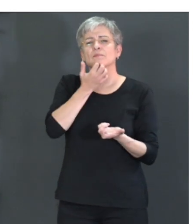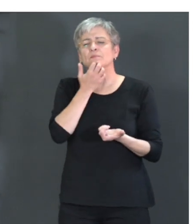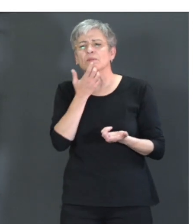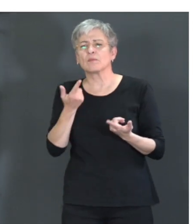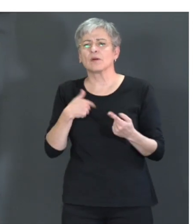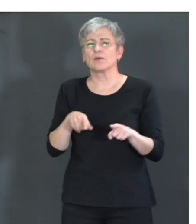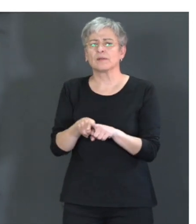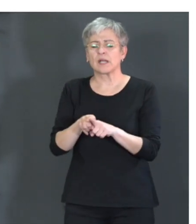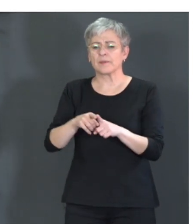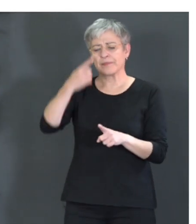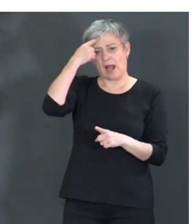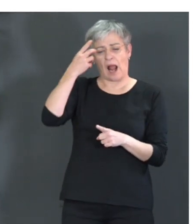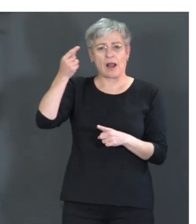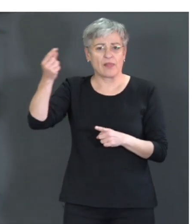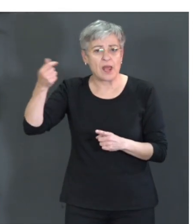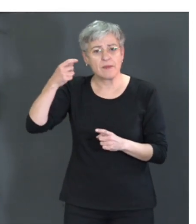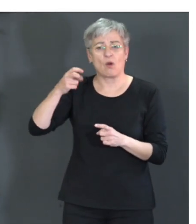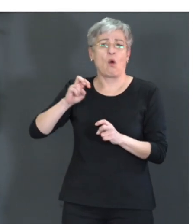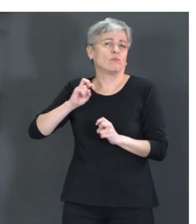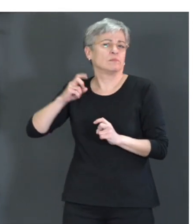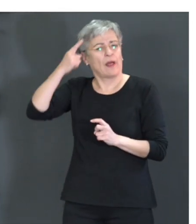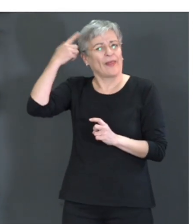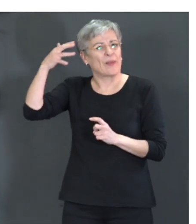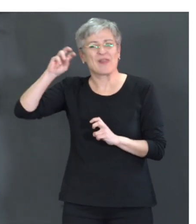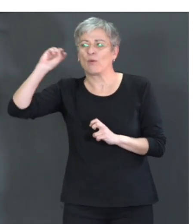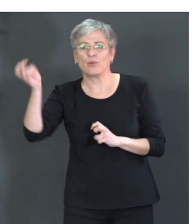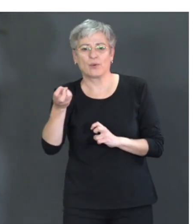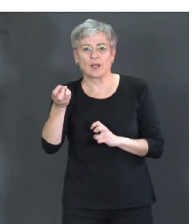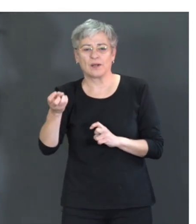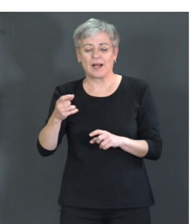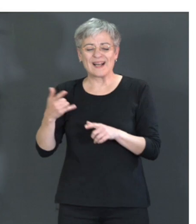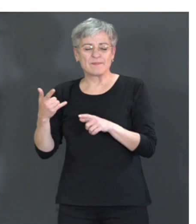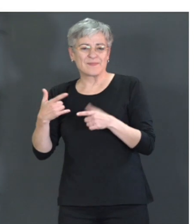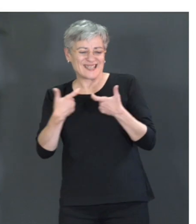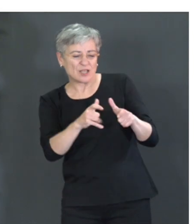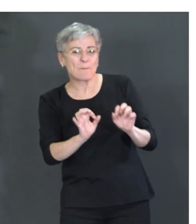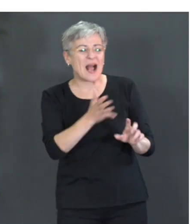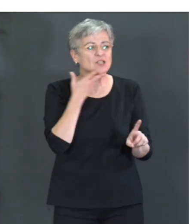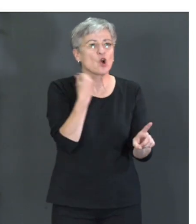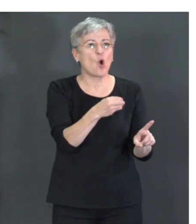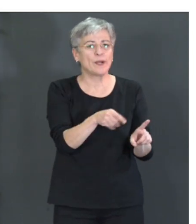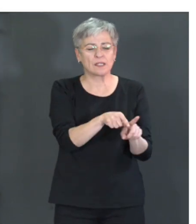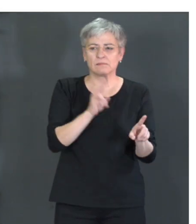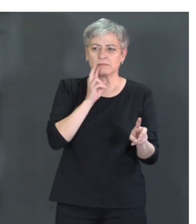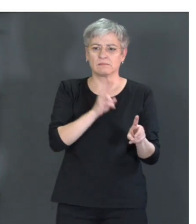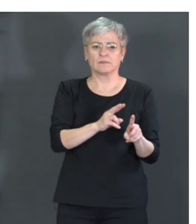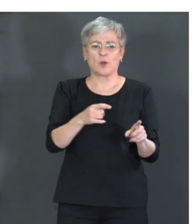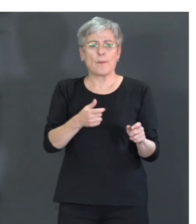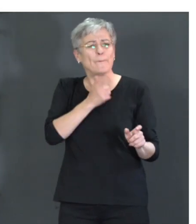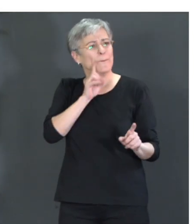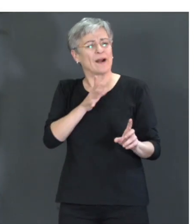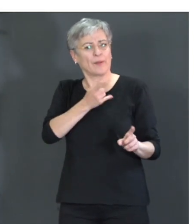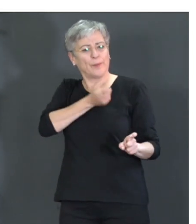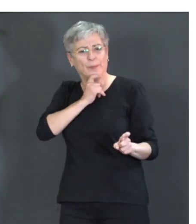o acercar el Alzheimer o otro tipo de demencias a los sectores más jóvenes de la población, ¿no?, parece como algo un poco complicado.